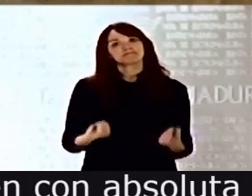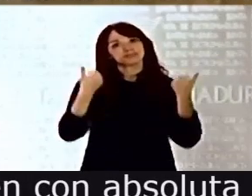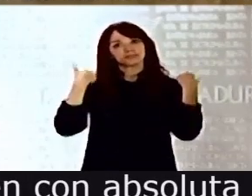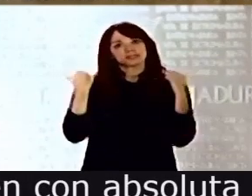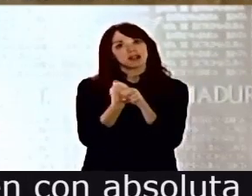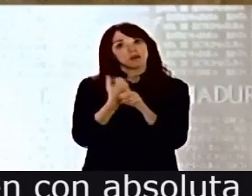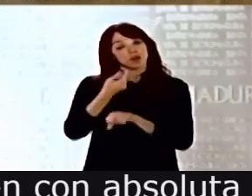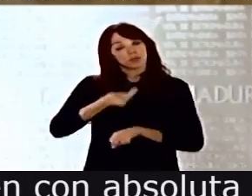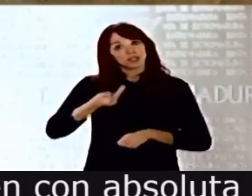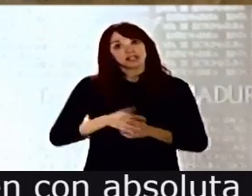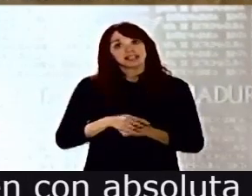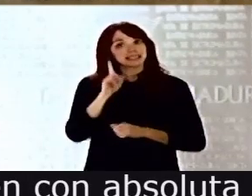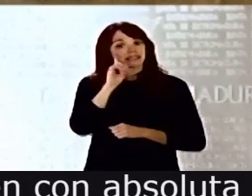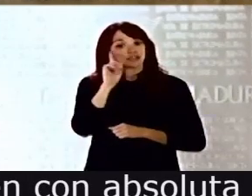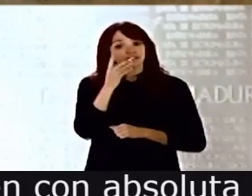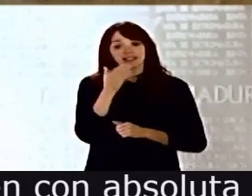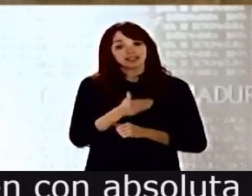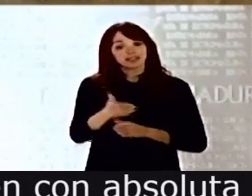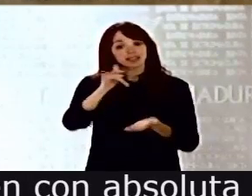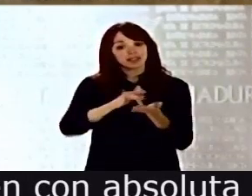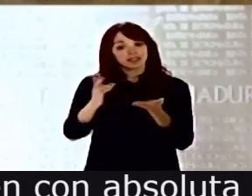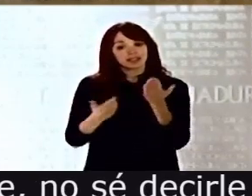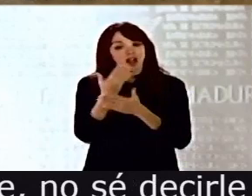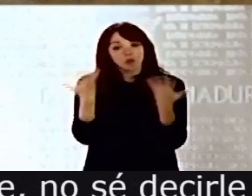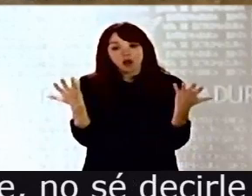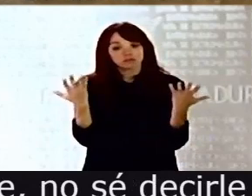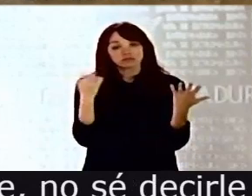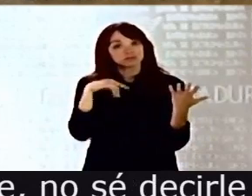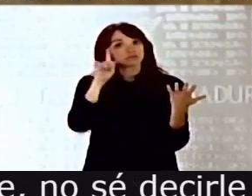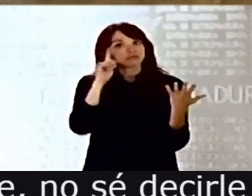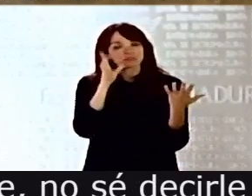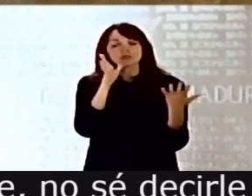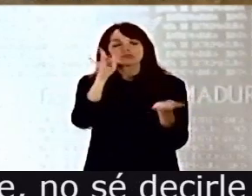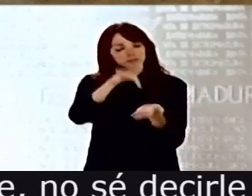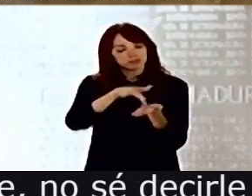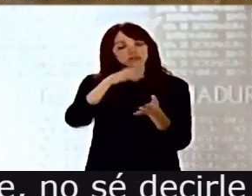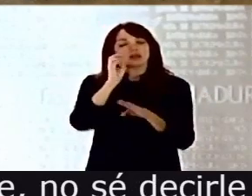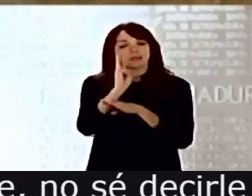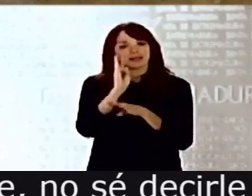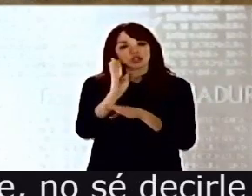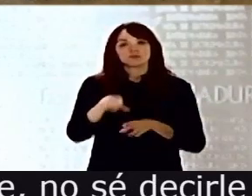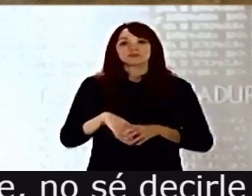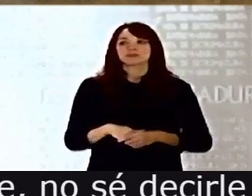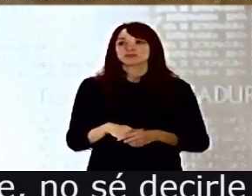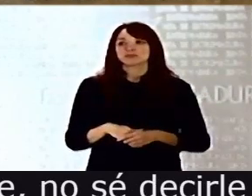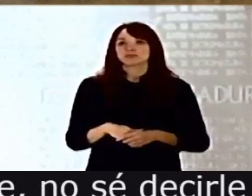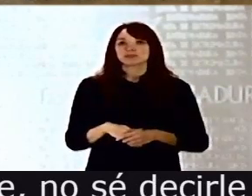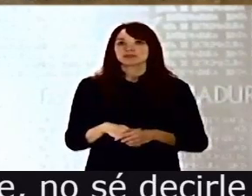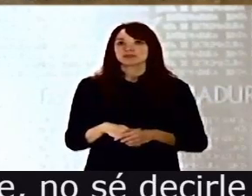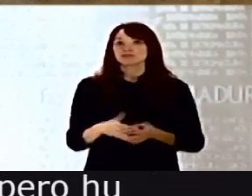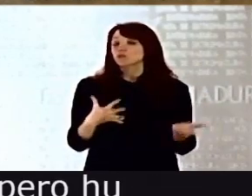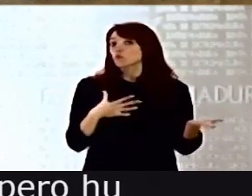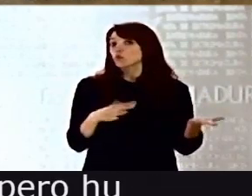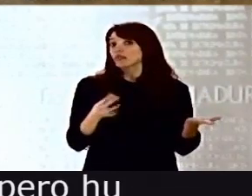importante. No sé decirle qué día ha comparecido en sede parlamentaria, pero ha comparecido en sede parlamentaria. Le podemos dar ahora